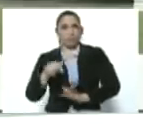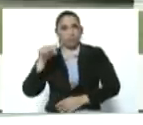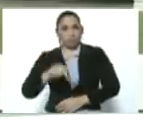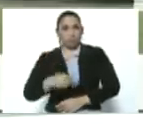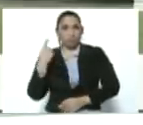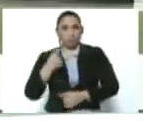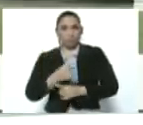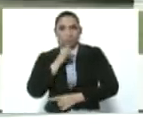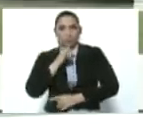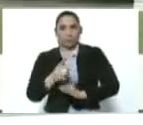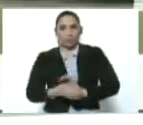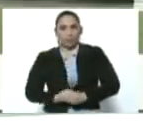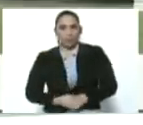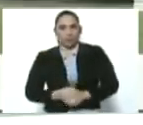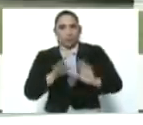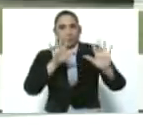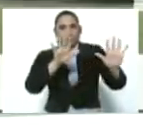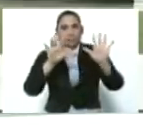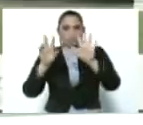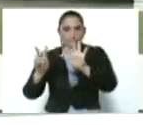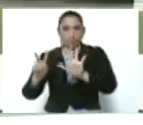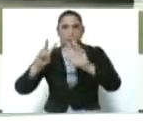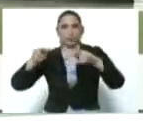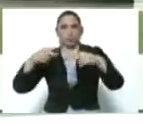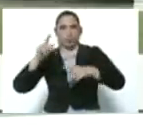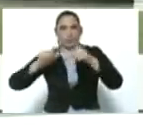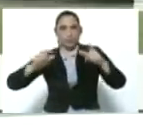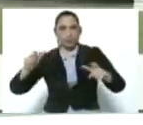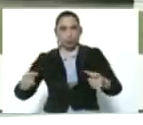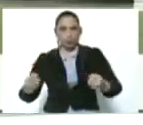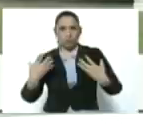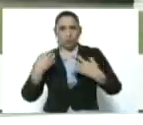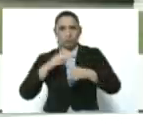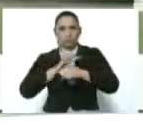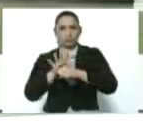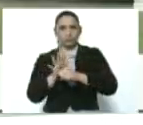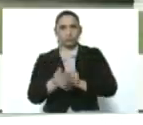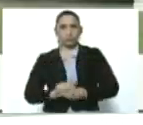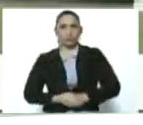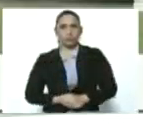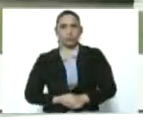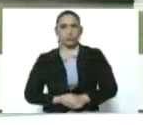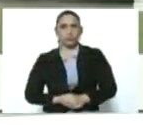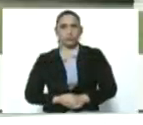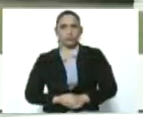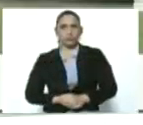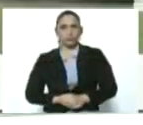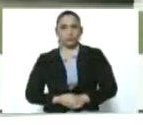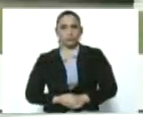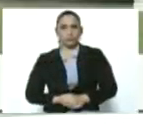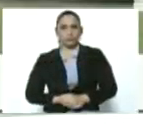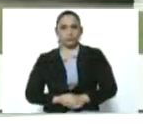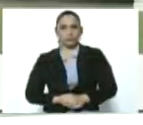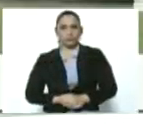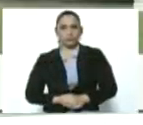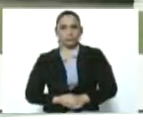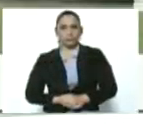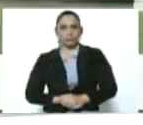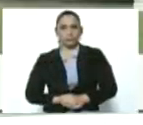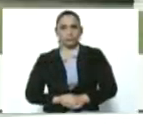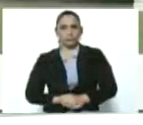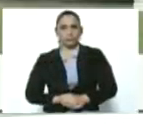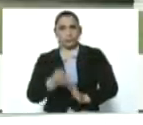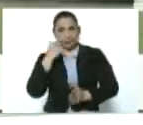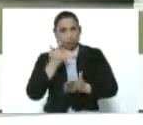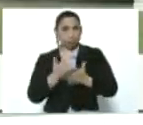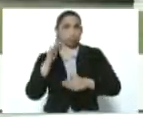reportar 17 nuevos casos voy a ver se hizo una